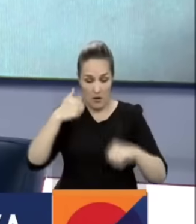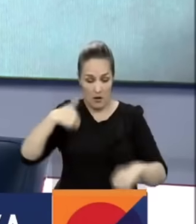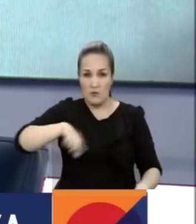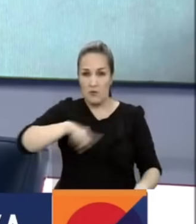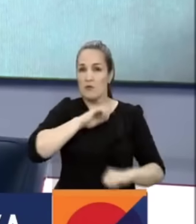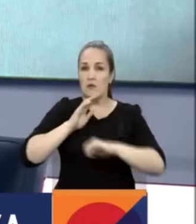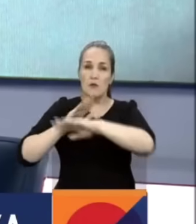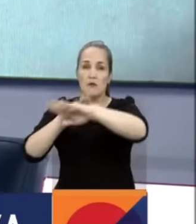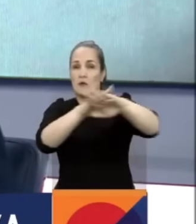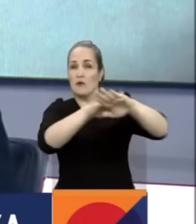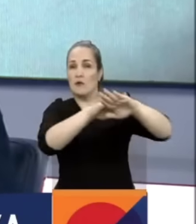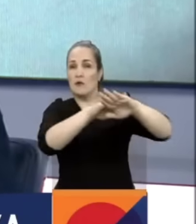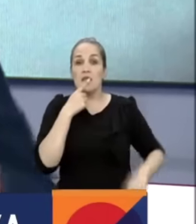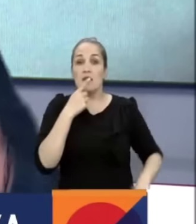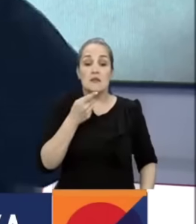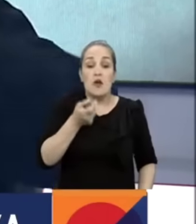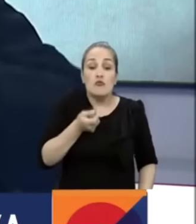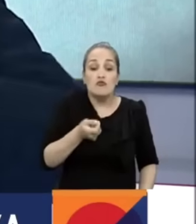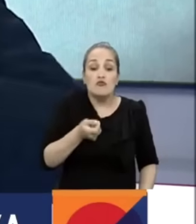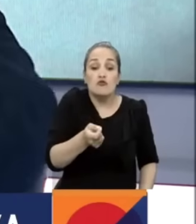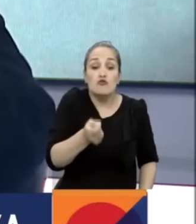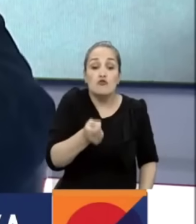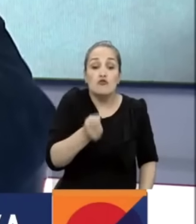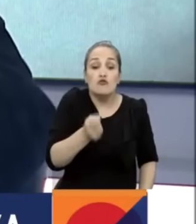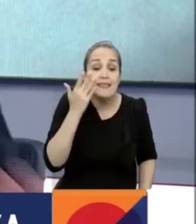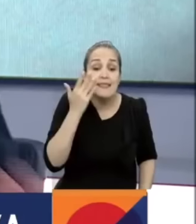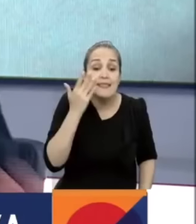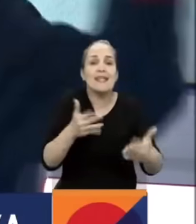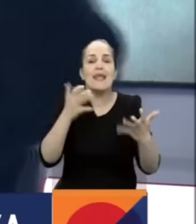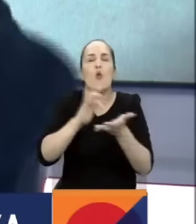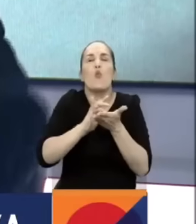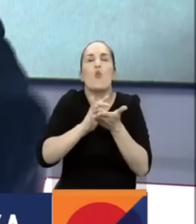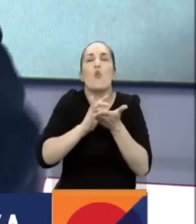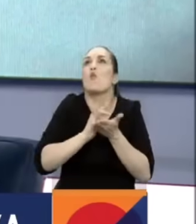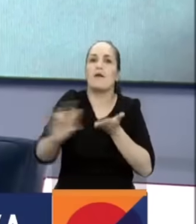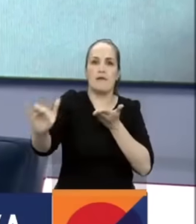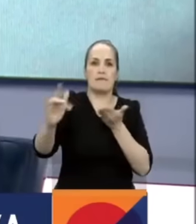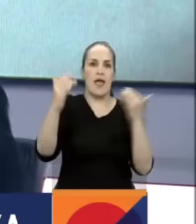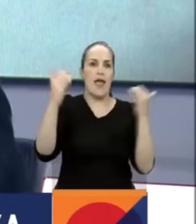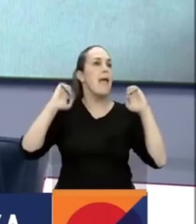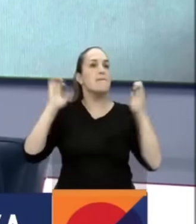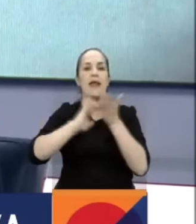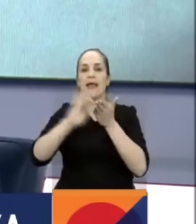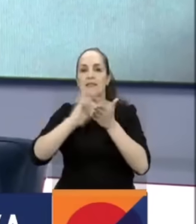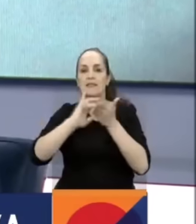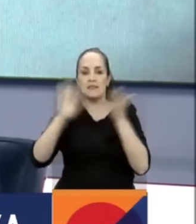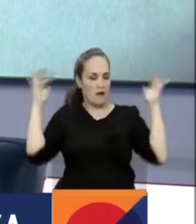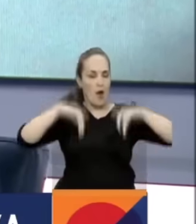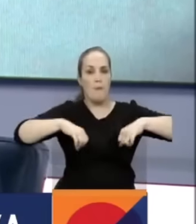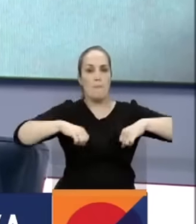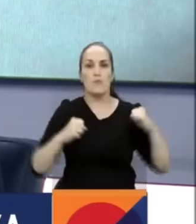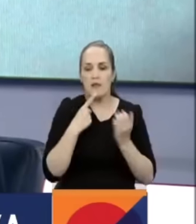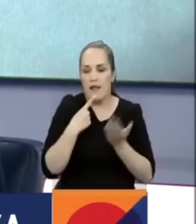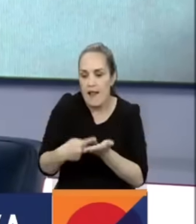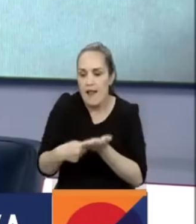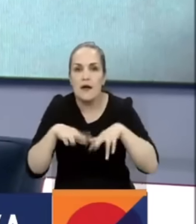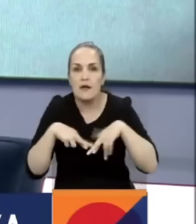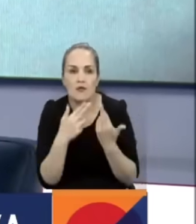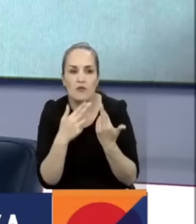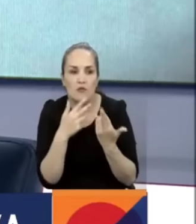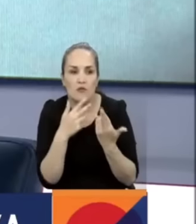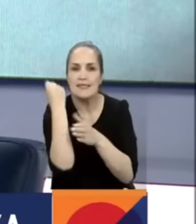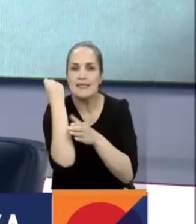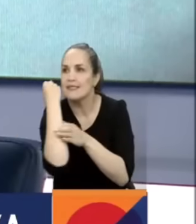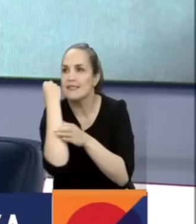no superior a 10 días, podamos realizar un encuentro nacional de emergencia en Bogotá con todas esas organizaciones